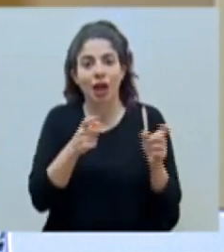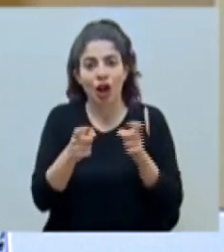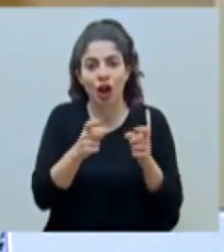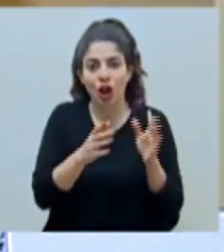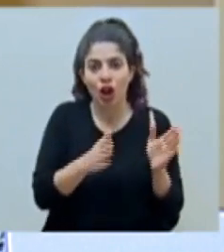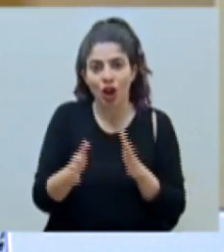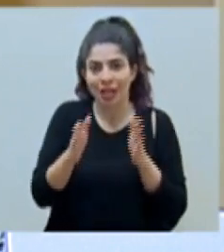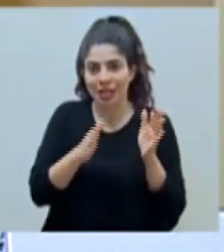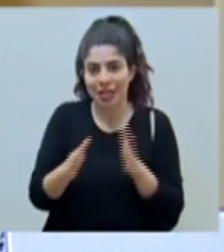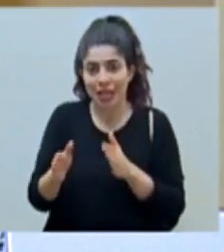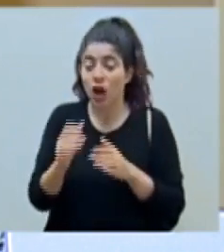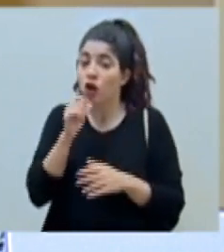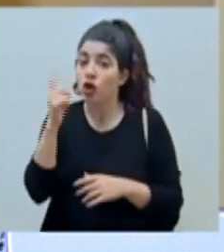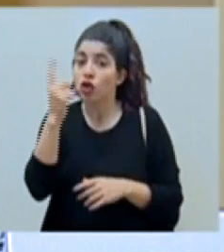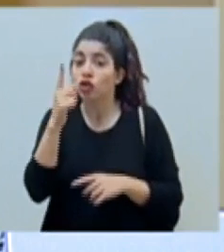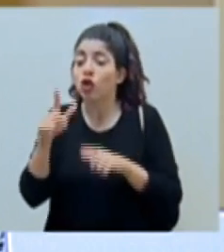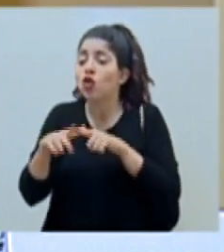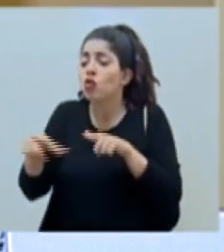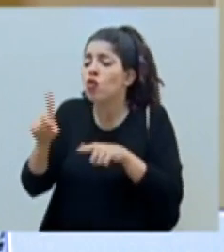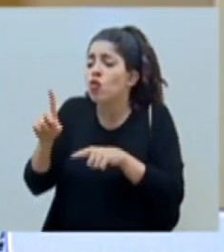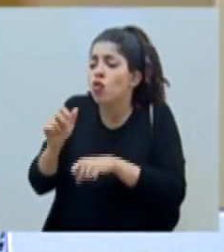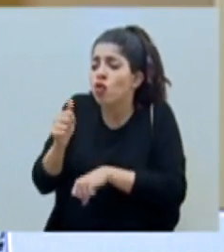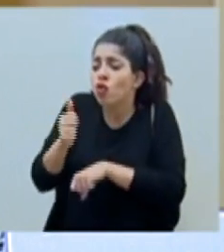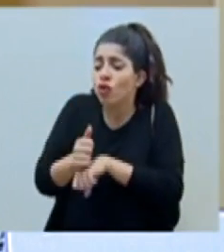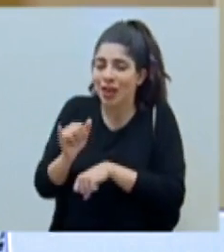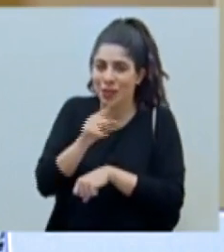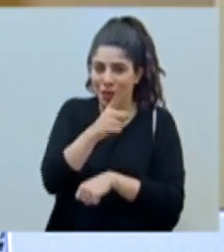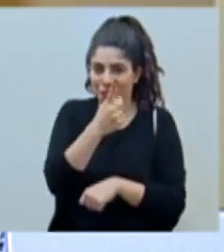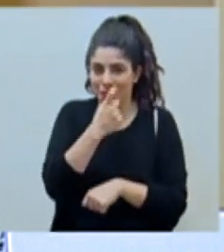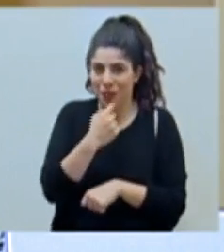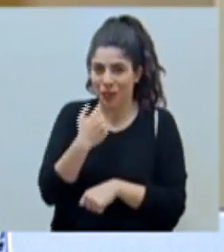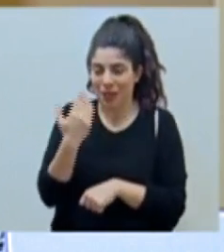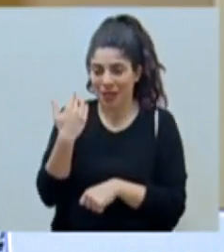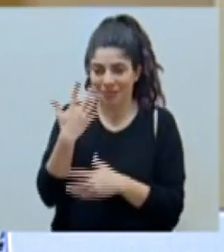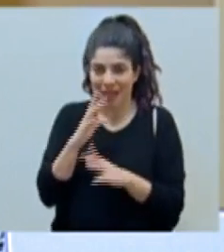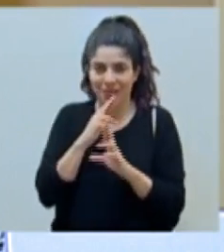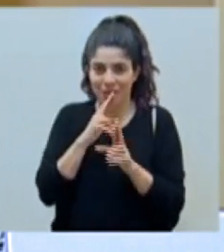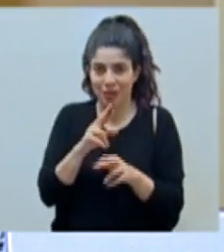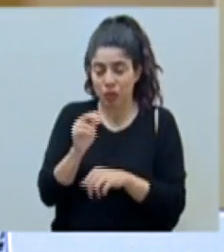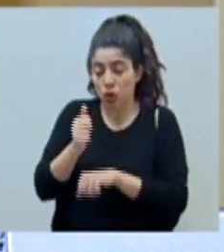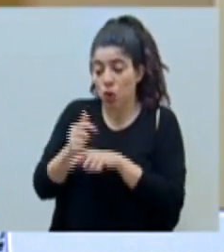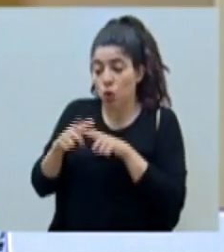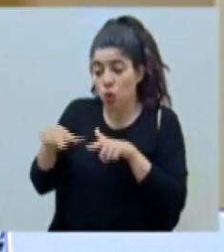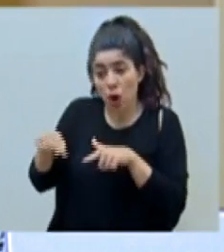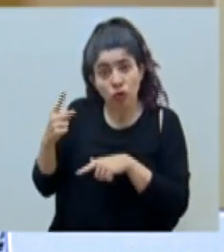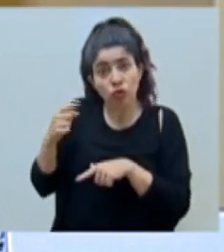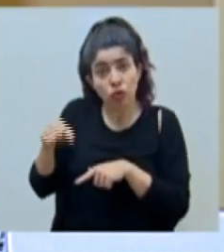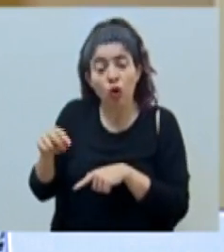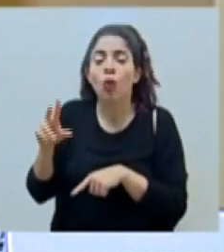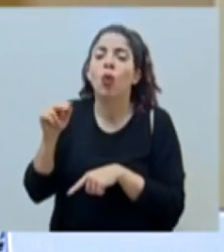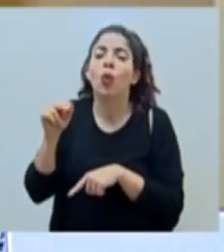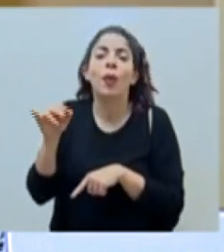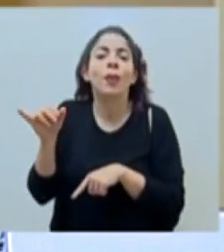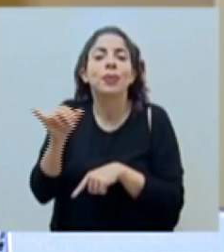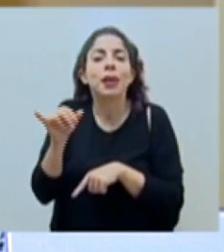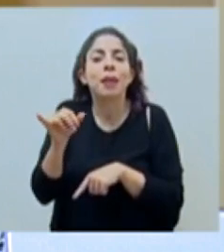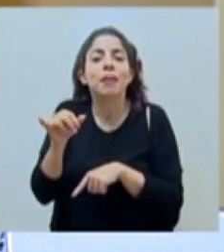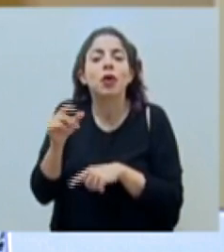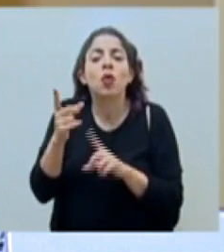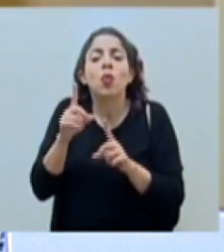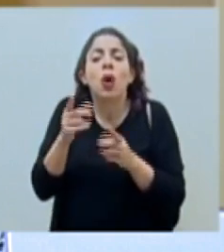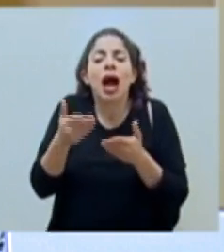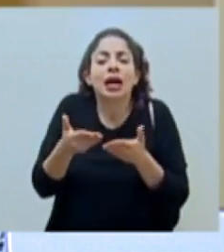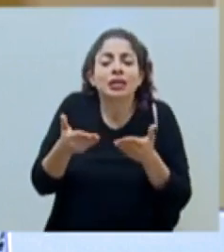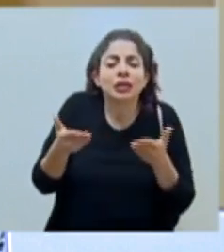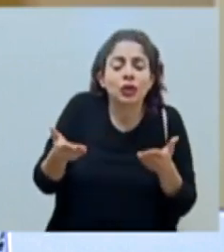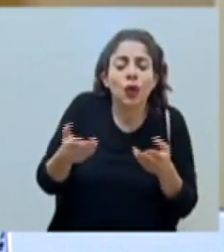no solamente en términos de instalaciones, como la pregunta que respondíamos hace un momento, sino también de los